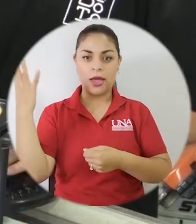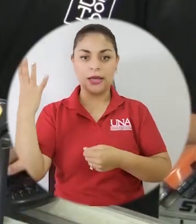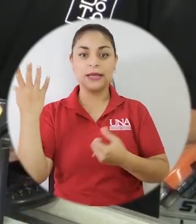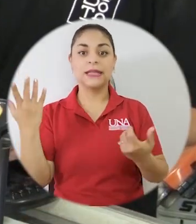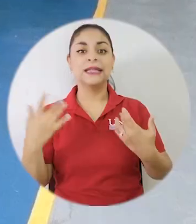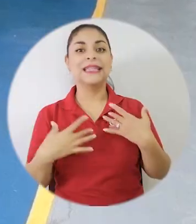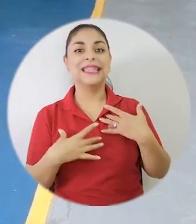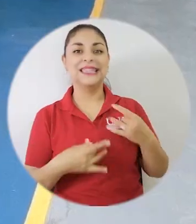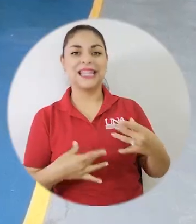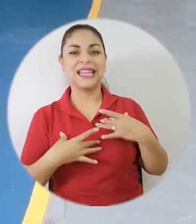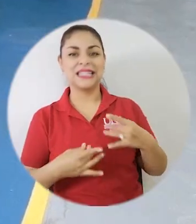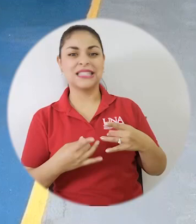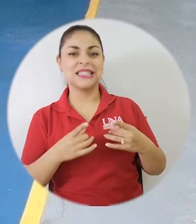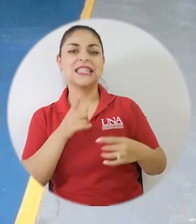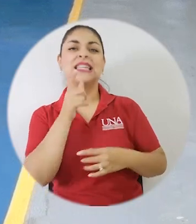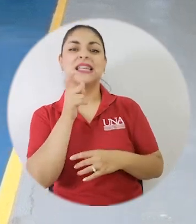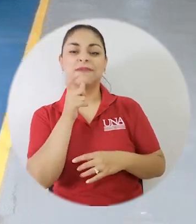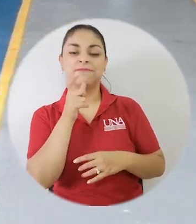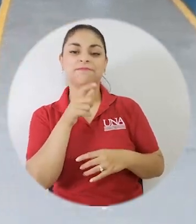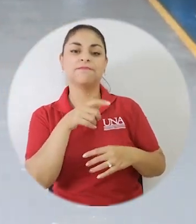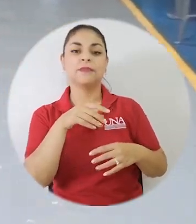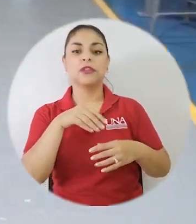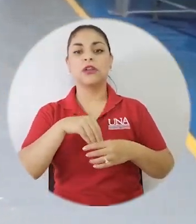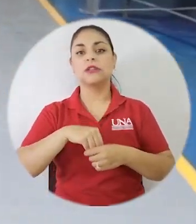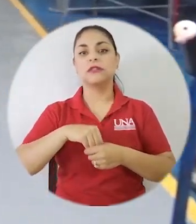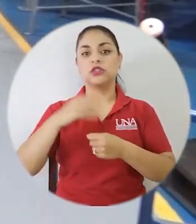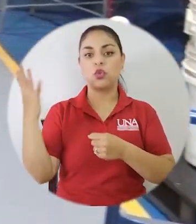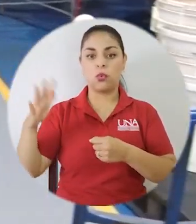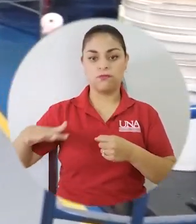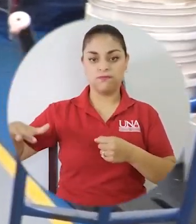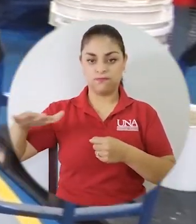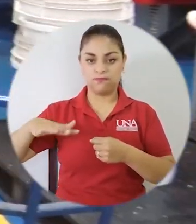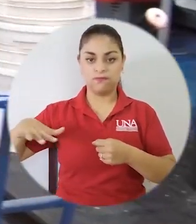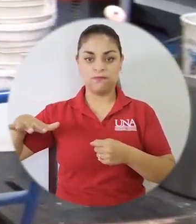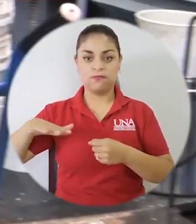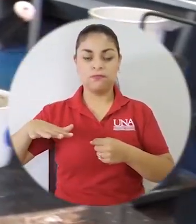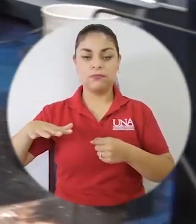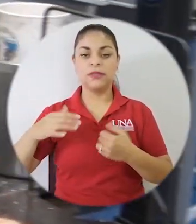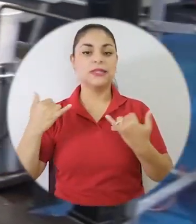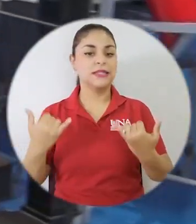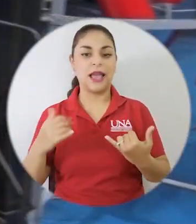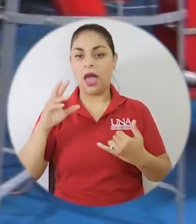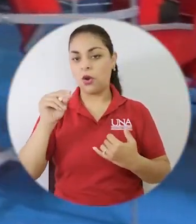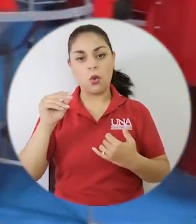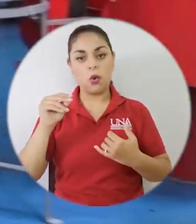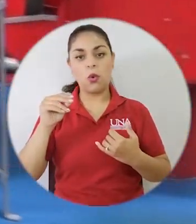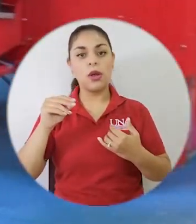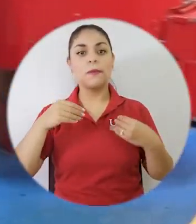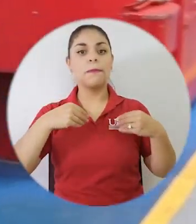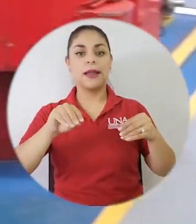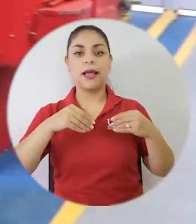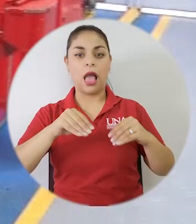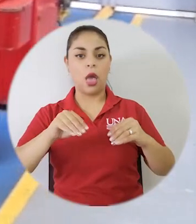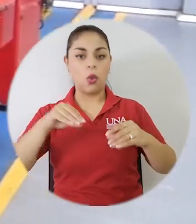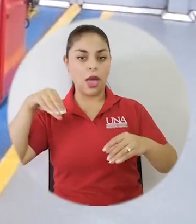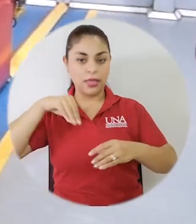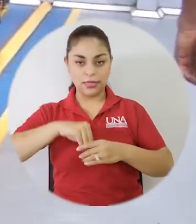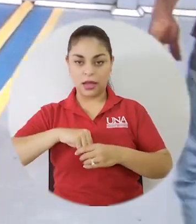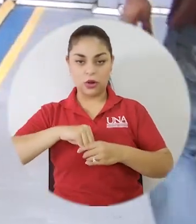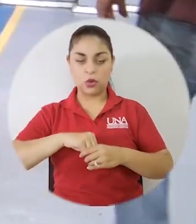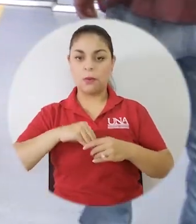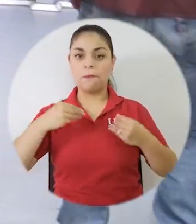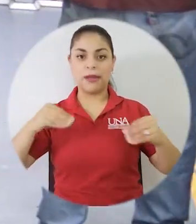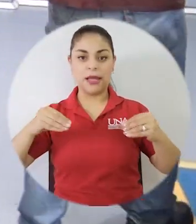Los intereses se volcaron sobre el sector externo de la economía, ya no al mercado interno, al mercado doméstico, sino más bien al